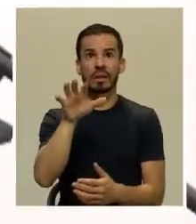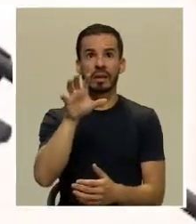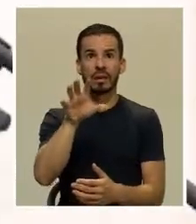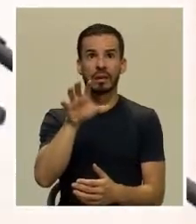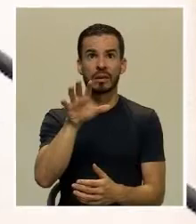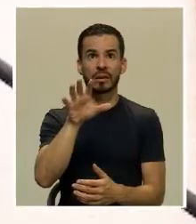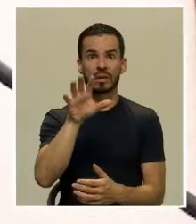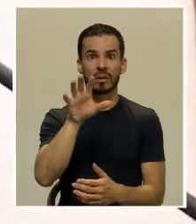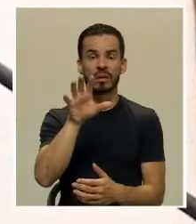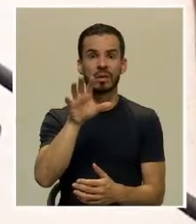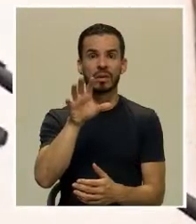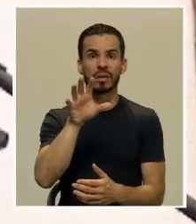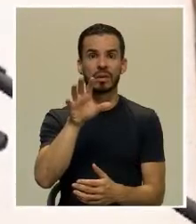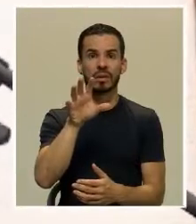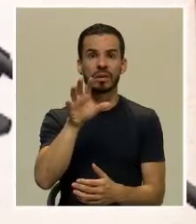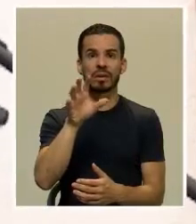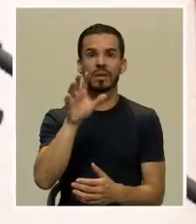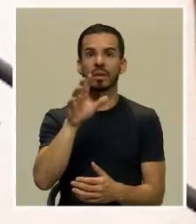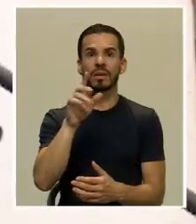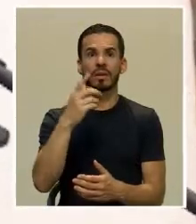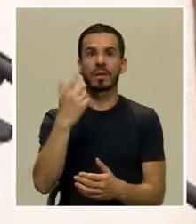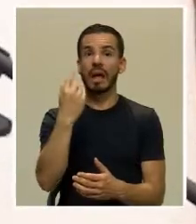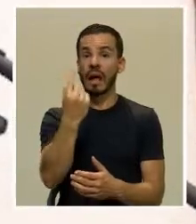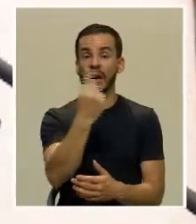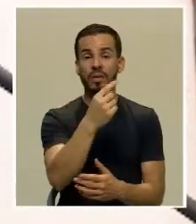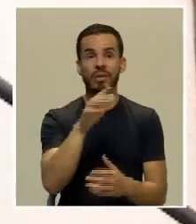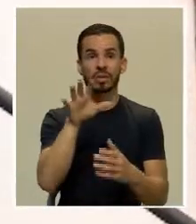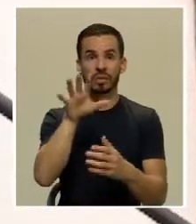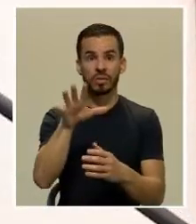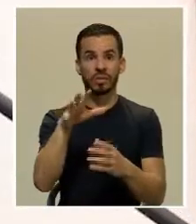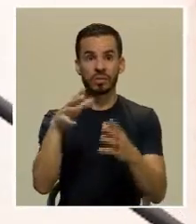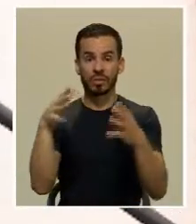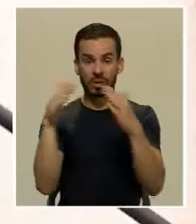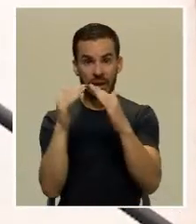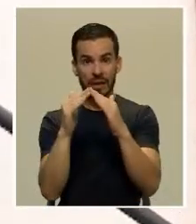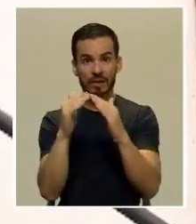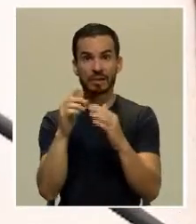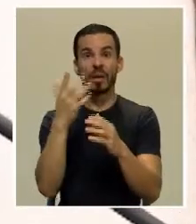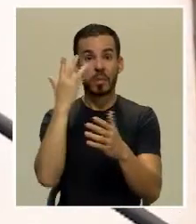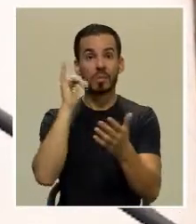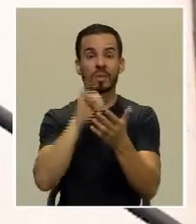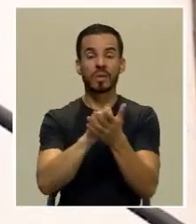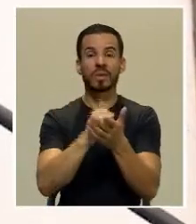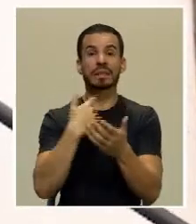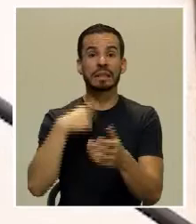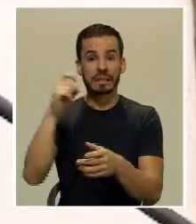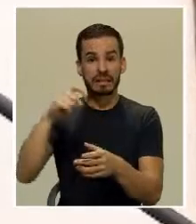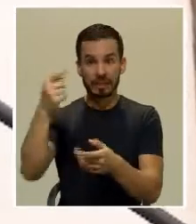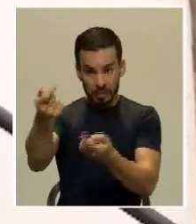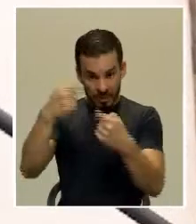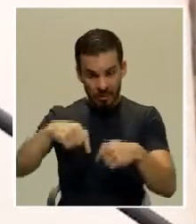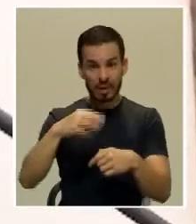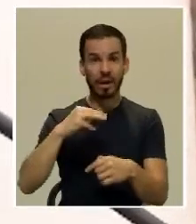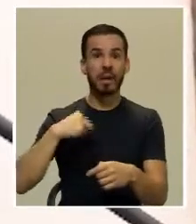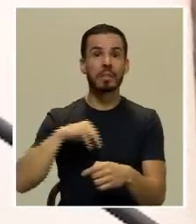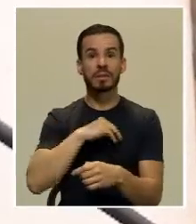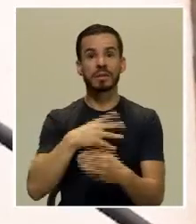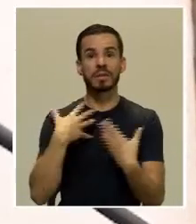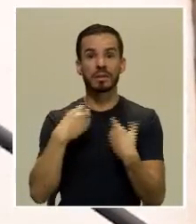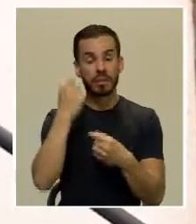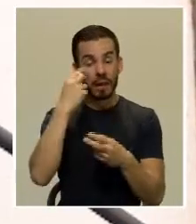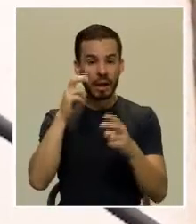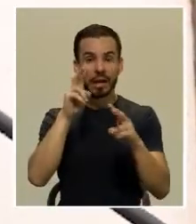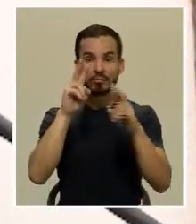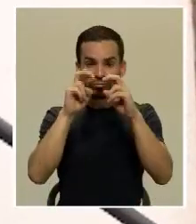cada uno se encuentra en su no, señor, cada uno se encuentra en su respectivo hogar. De hecho, por eso es que necesitábamos que viniera el Ministerio de Salud para que